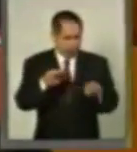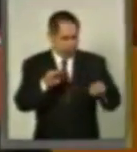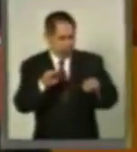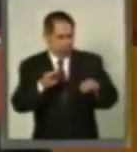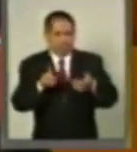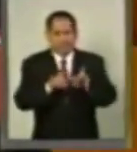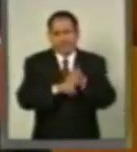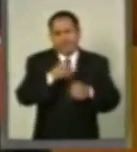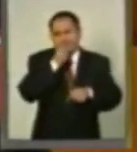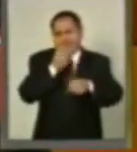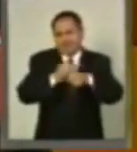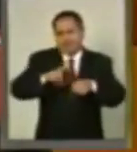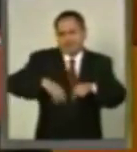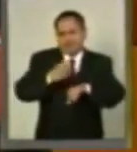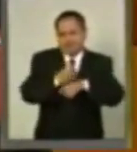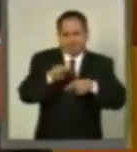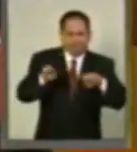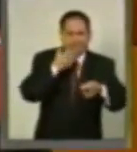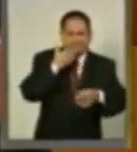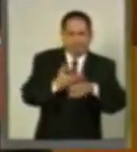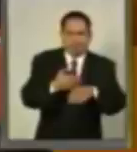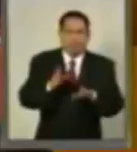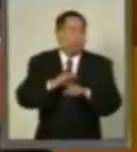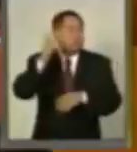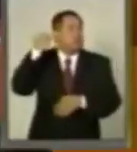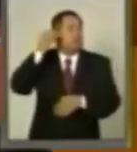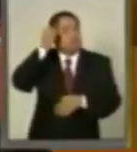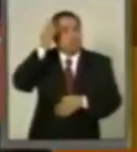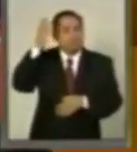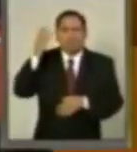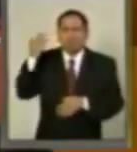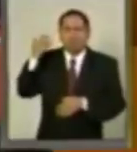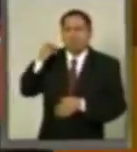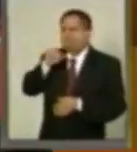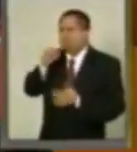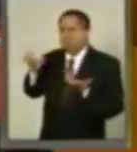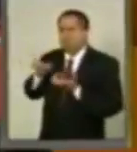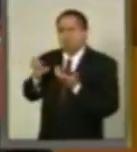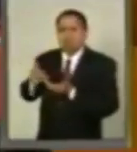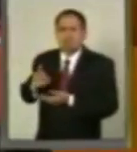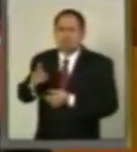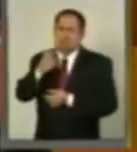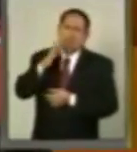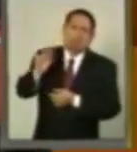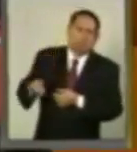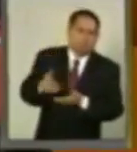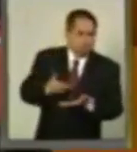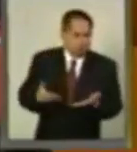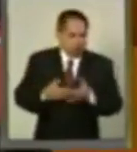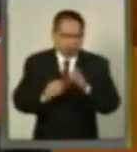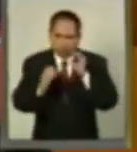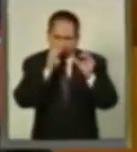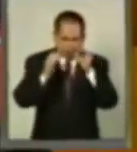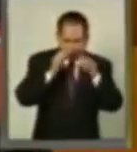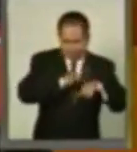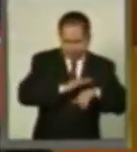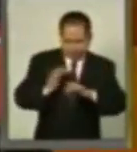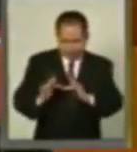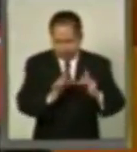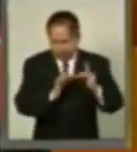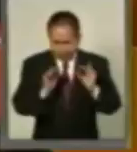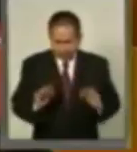que tiene la Secretaría de Gobernación, que se habían olvidado y que habían disminuido sensiblemente en nuestro país.